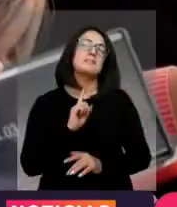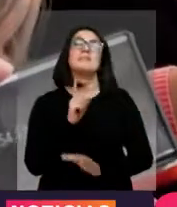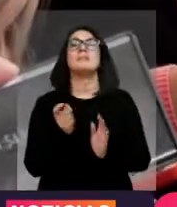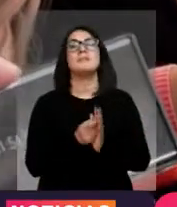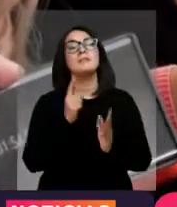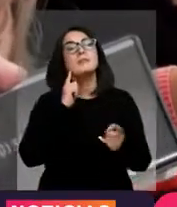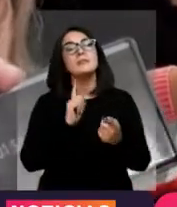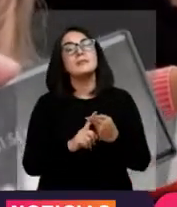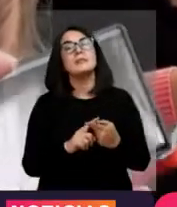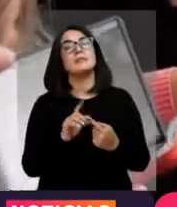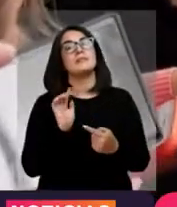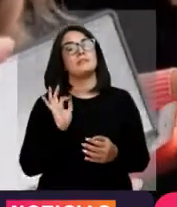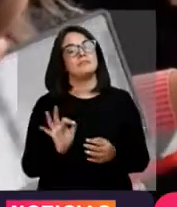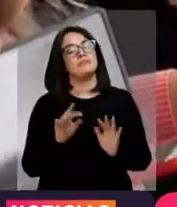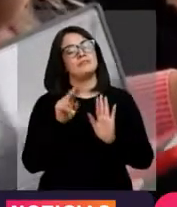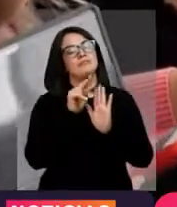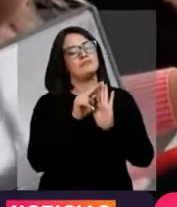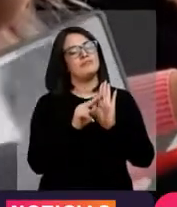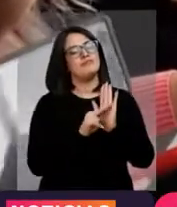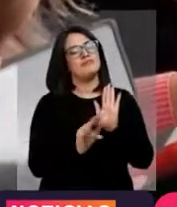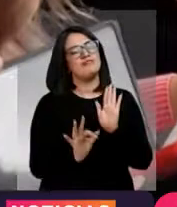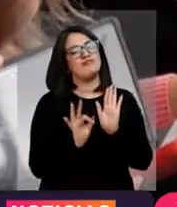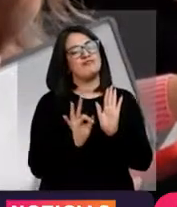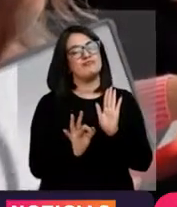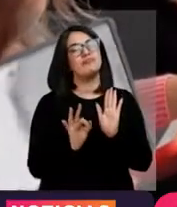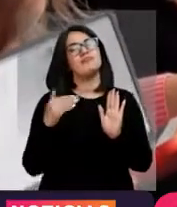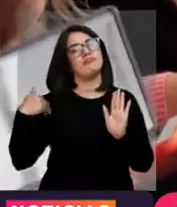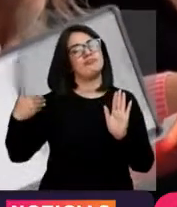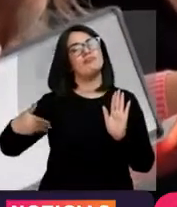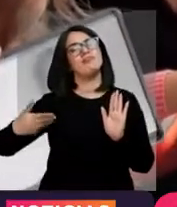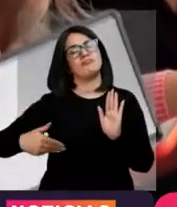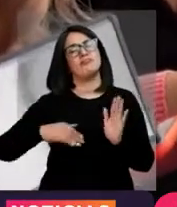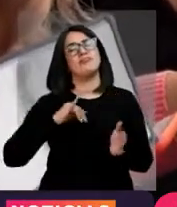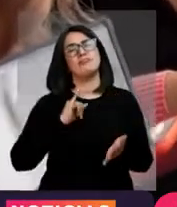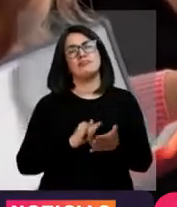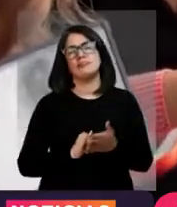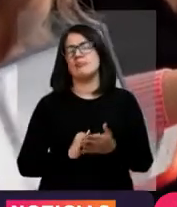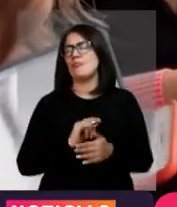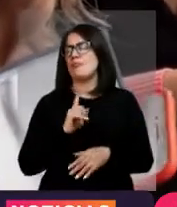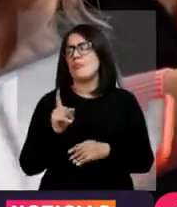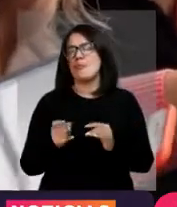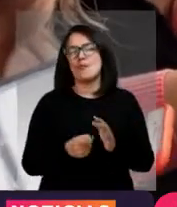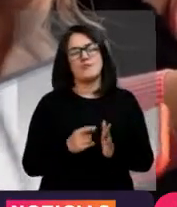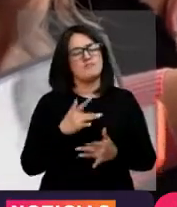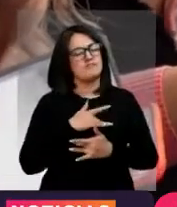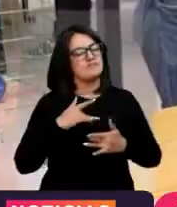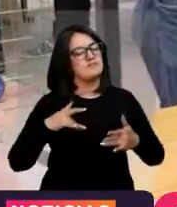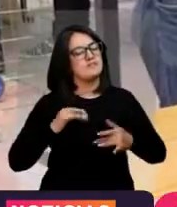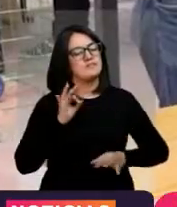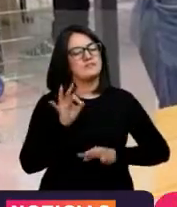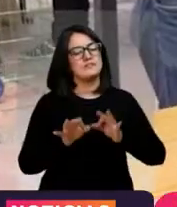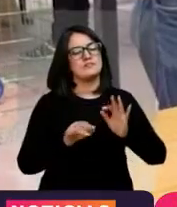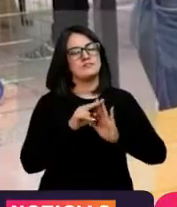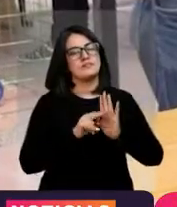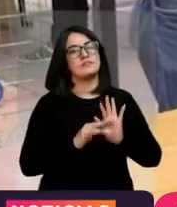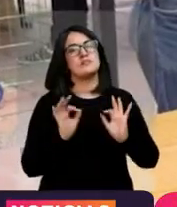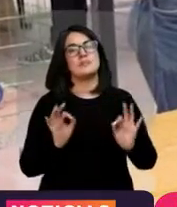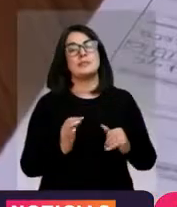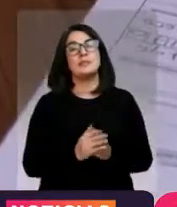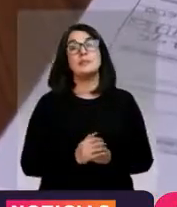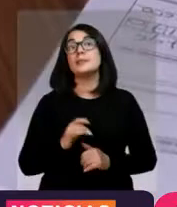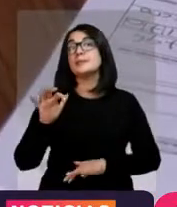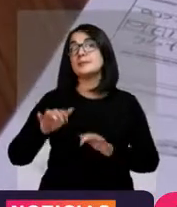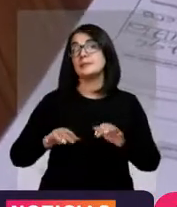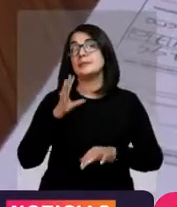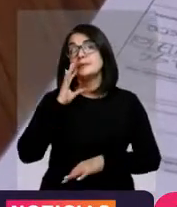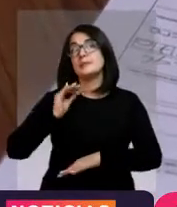de manera rigurosa, como de hecho lo ha venido haciendo, todos los protocolos de bioseguridad. El secretario aseguró que es